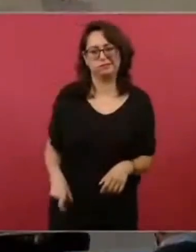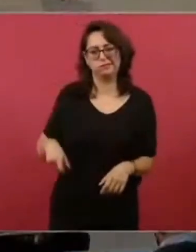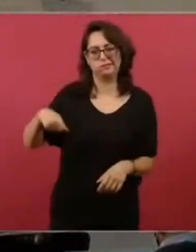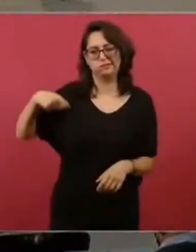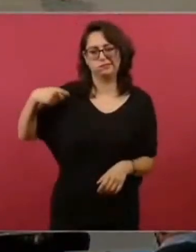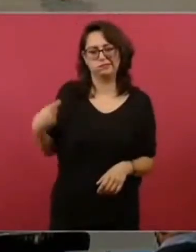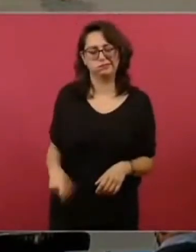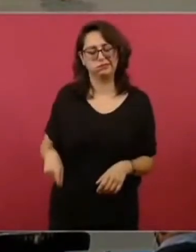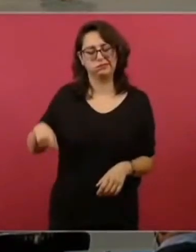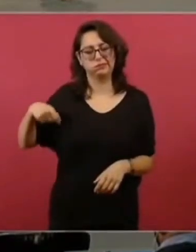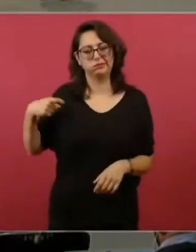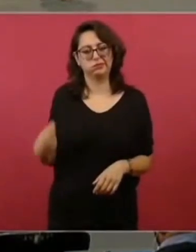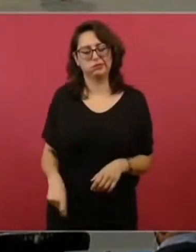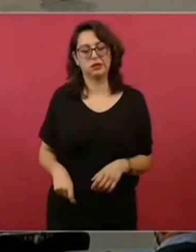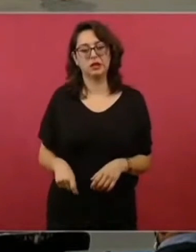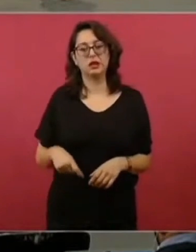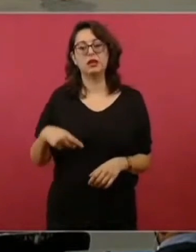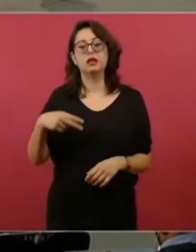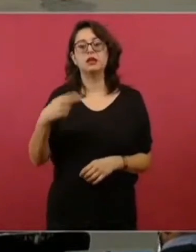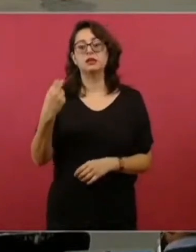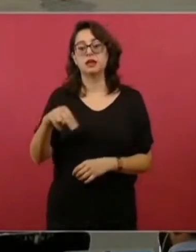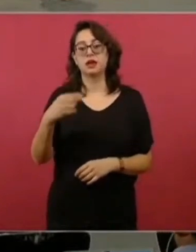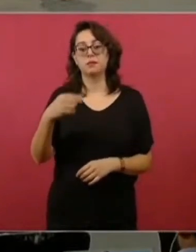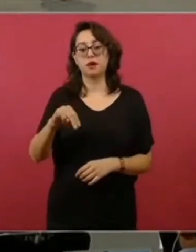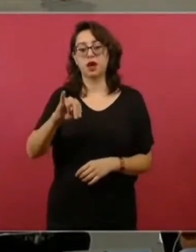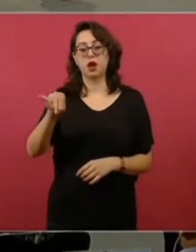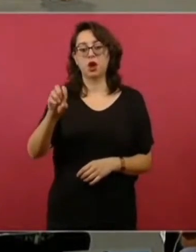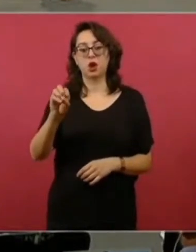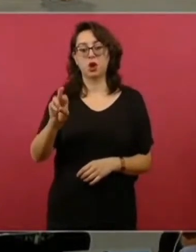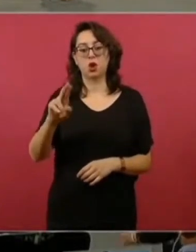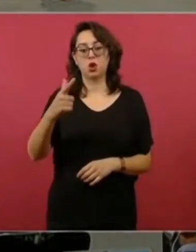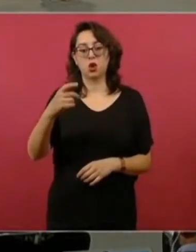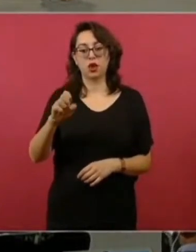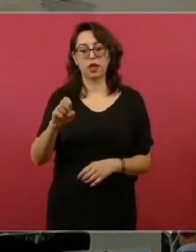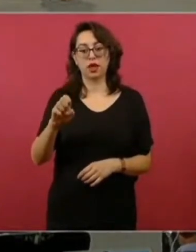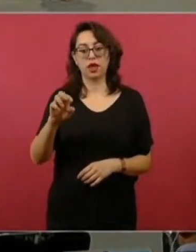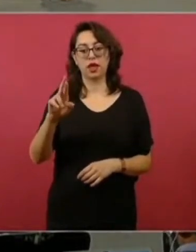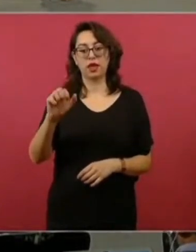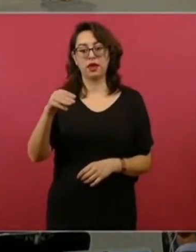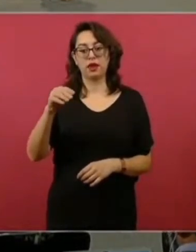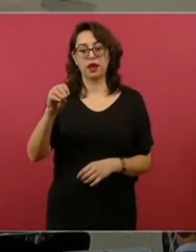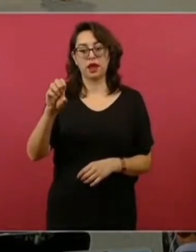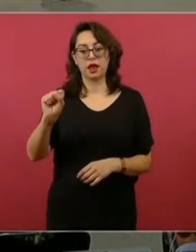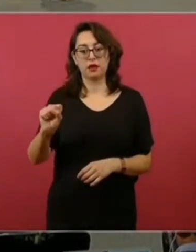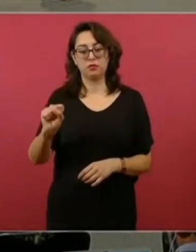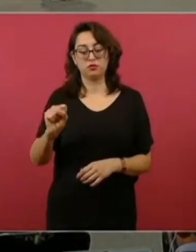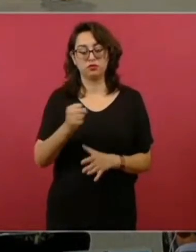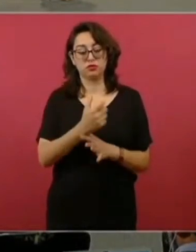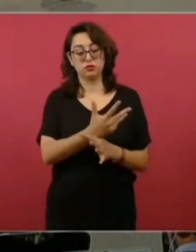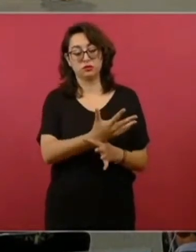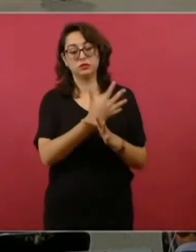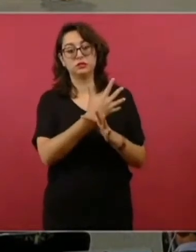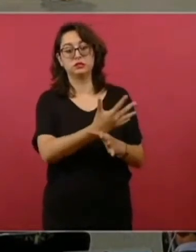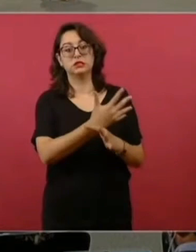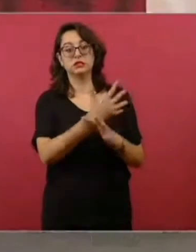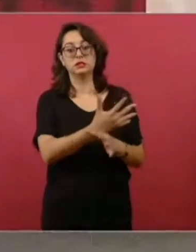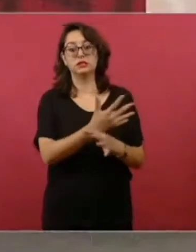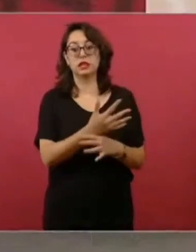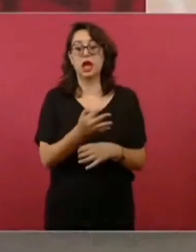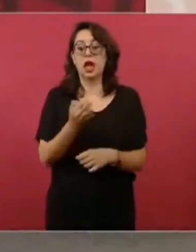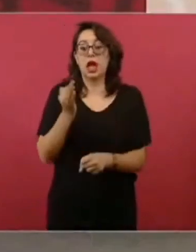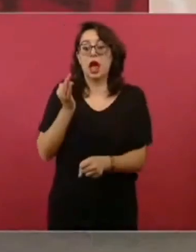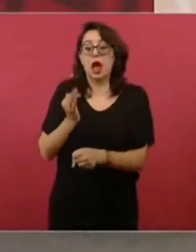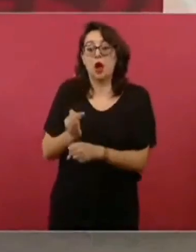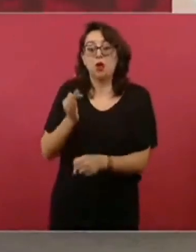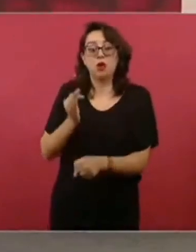que se llama Jorge Ramos, dice, ¿Es el sexenio con más